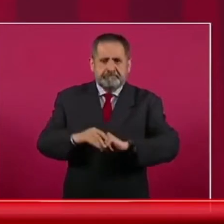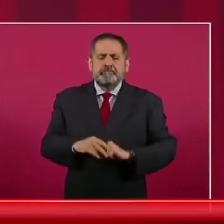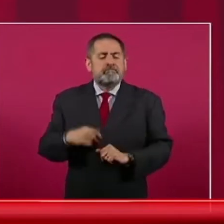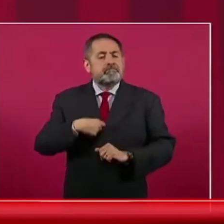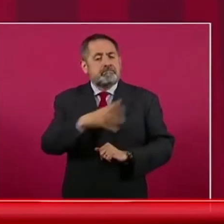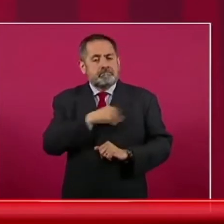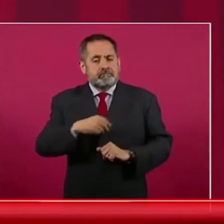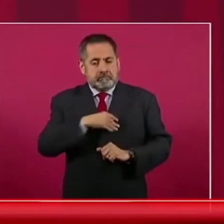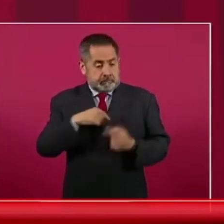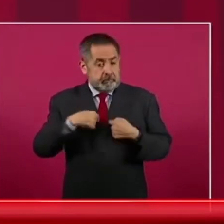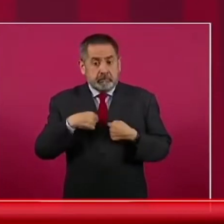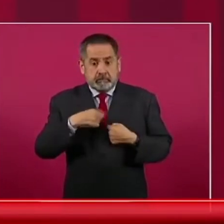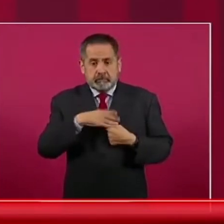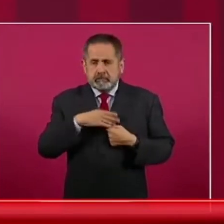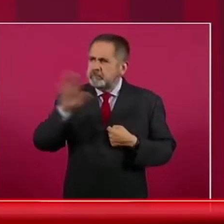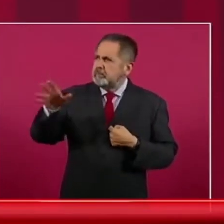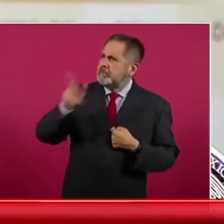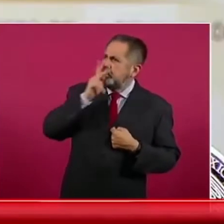me reclamó